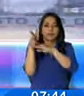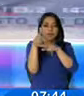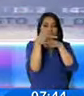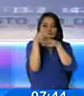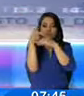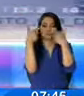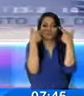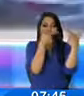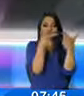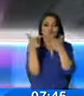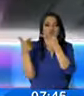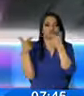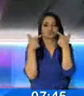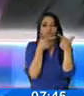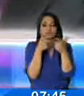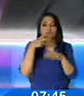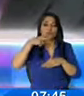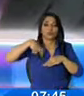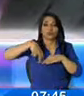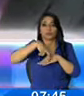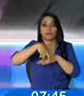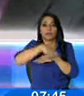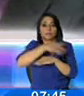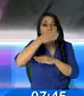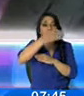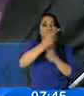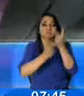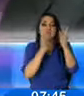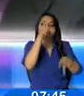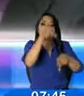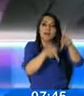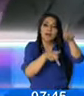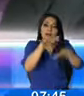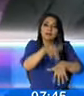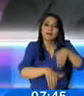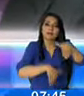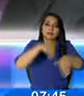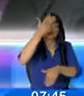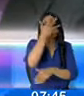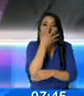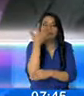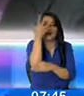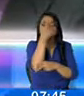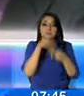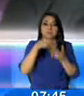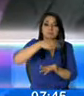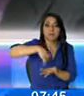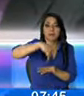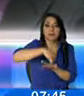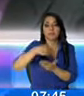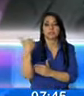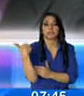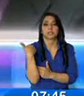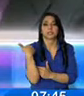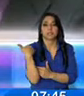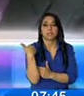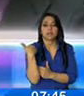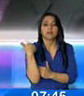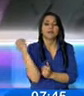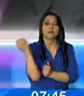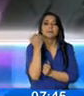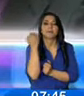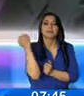videovigilancia los turistas que desean visitar nuestras hermosas playas de manaví esmeraldas recordarles que contamos con un sistema de alerta